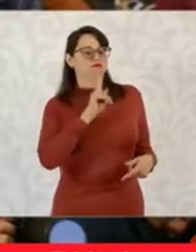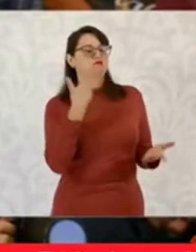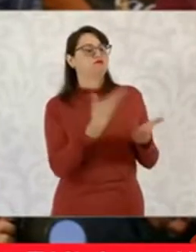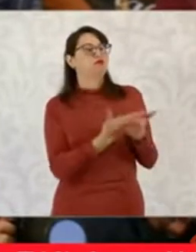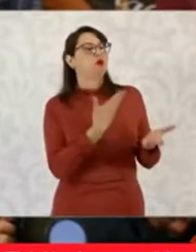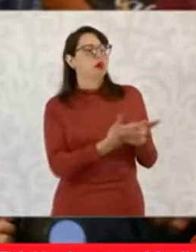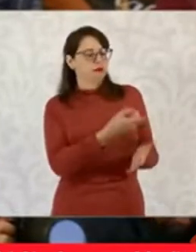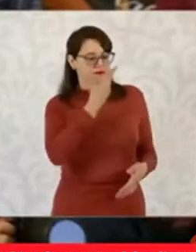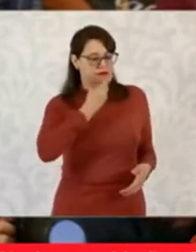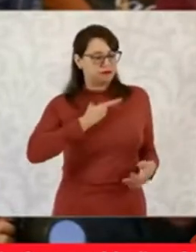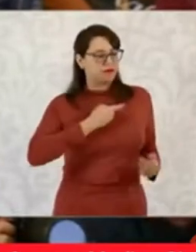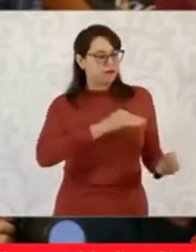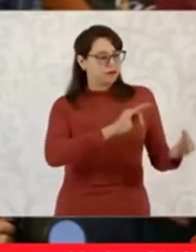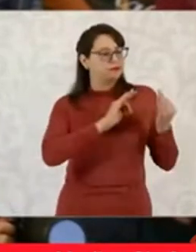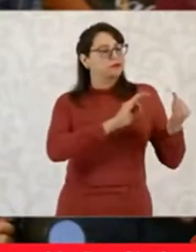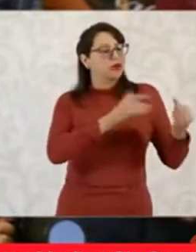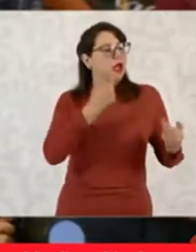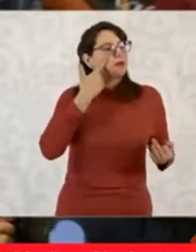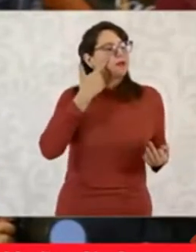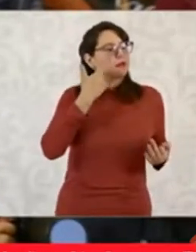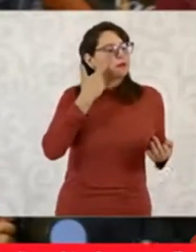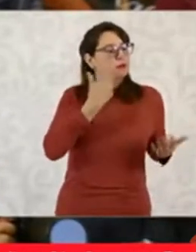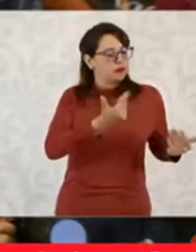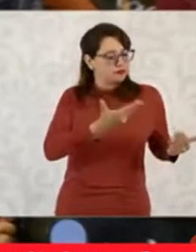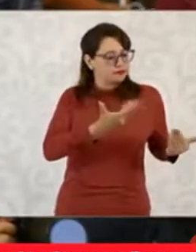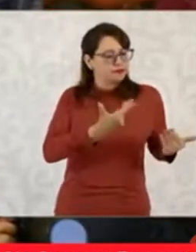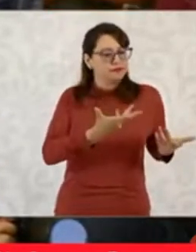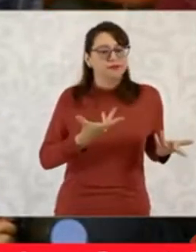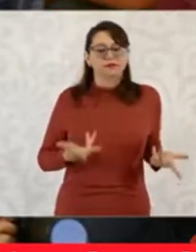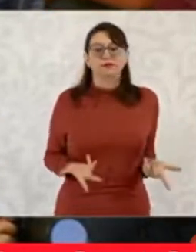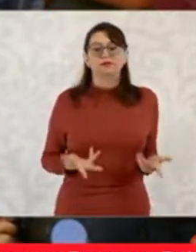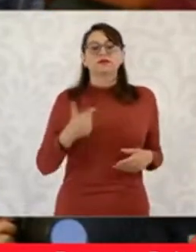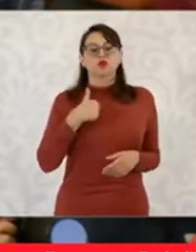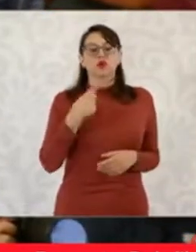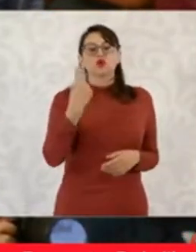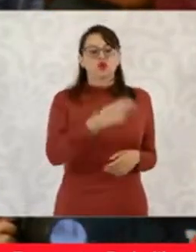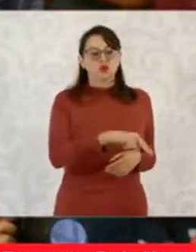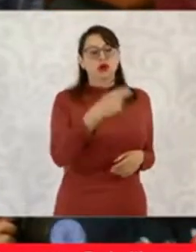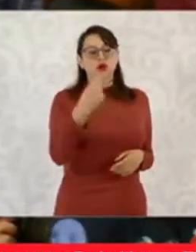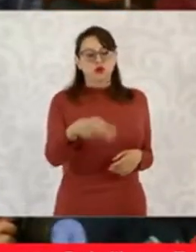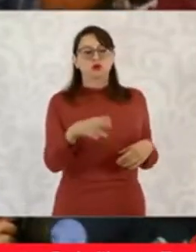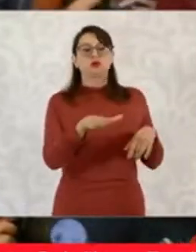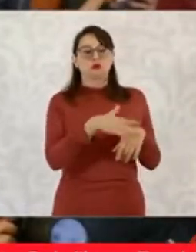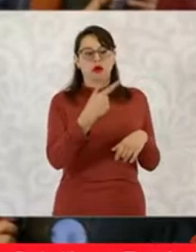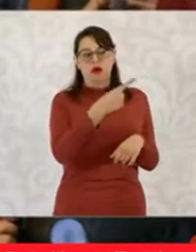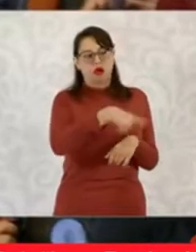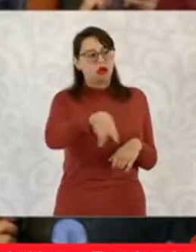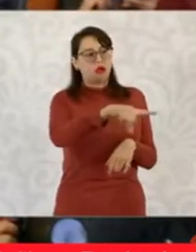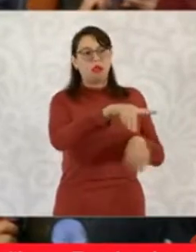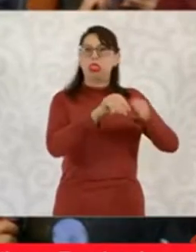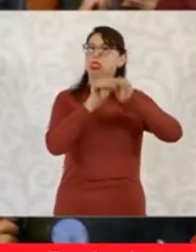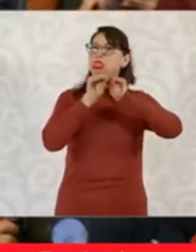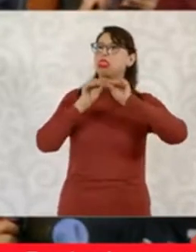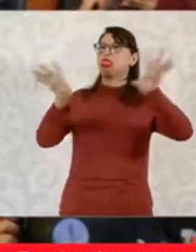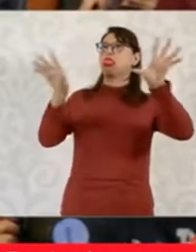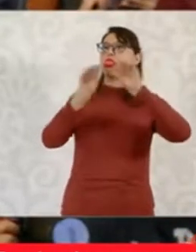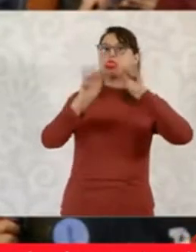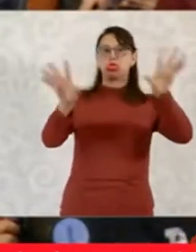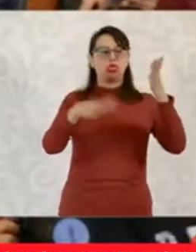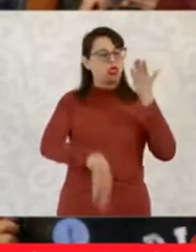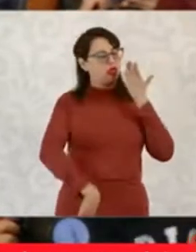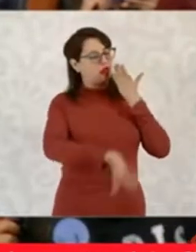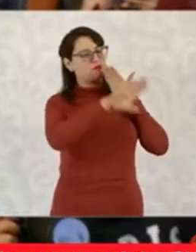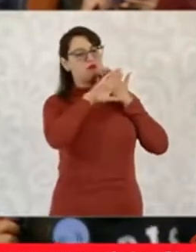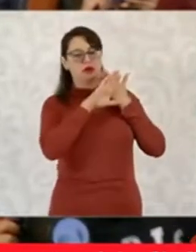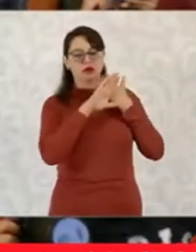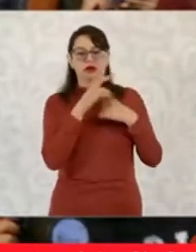por qué dice que a mí me pagaron tal o cual persona. Entonces, si digo nombre y apellido, presidenta, es porque así lo están publicando, así lo están señalando, y